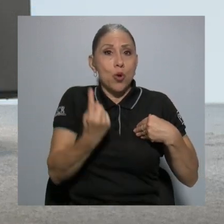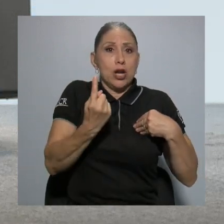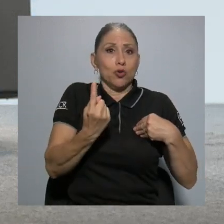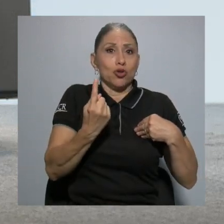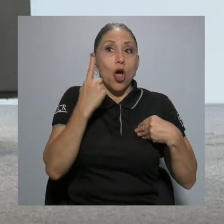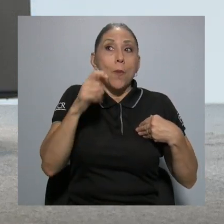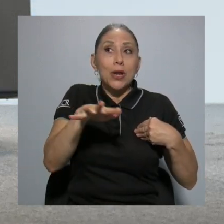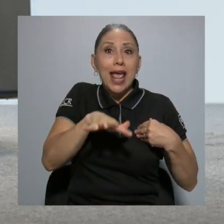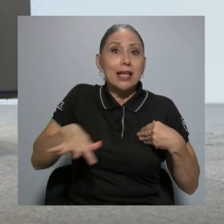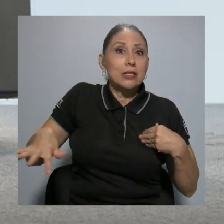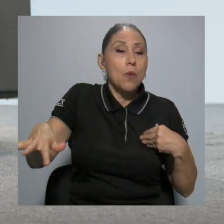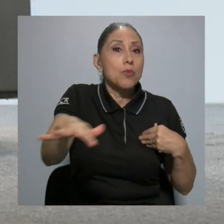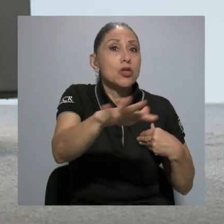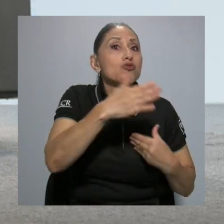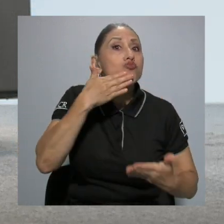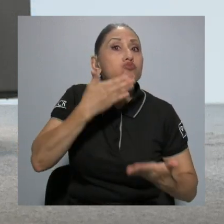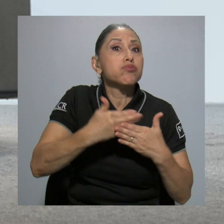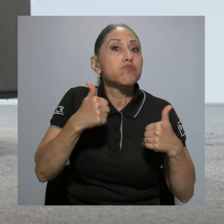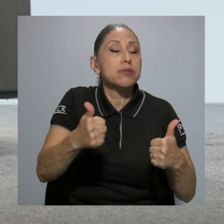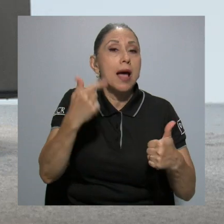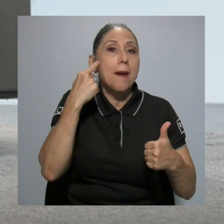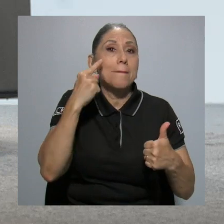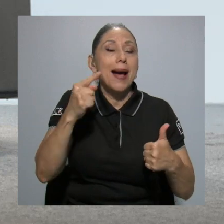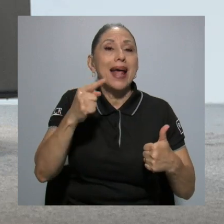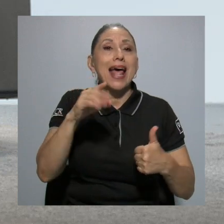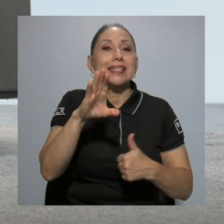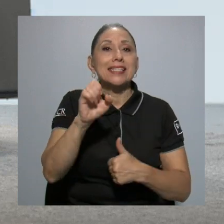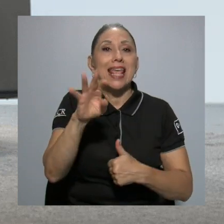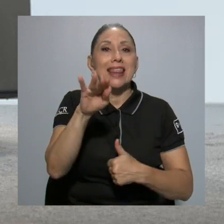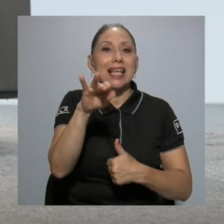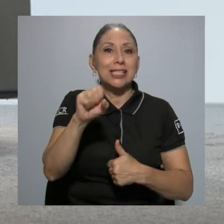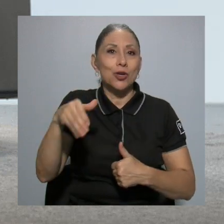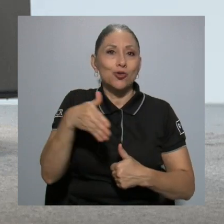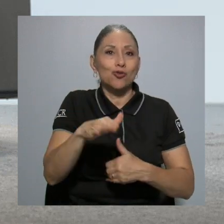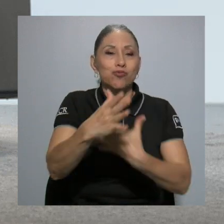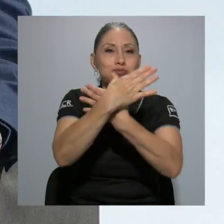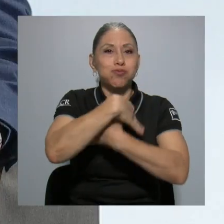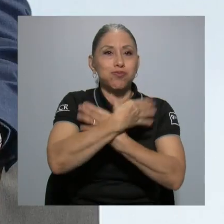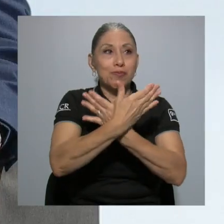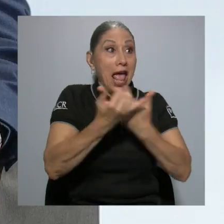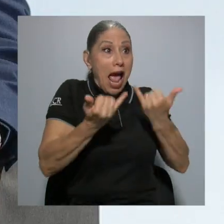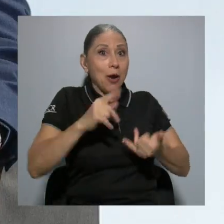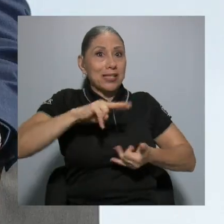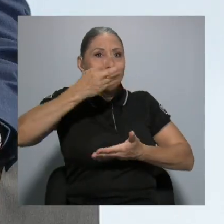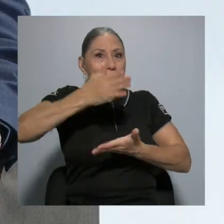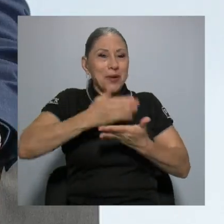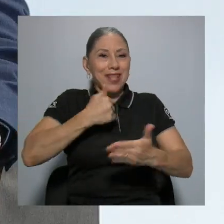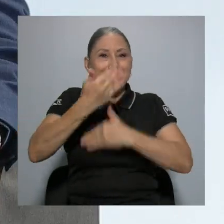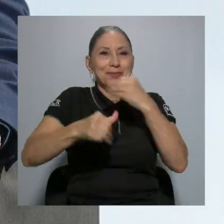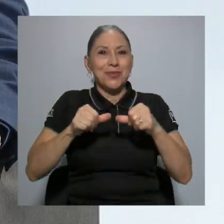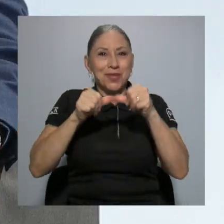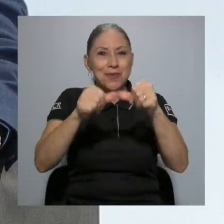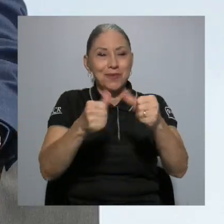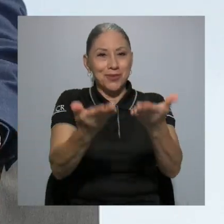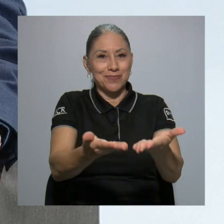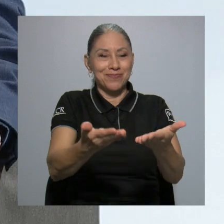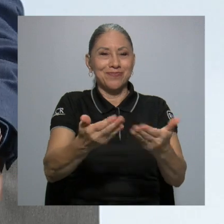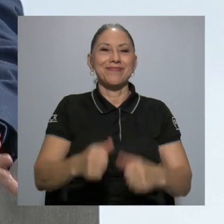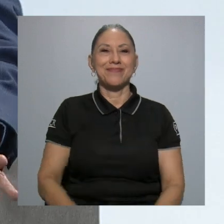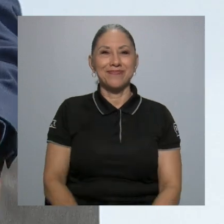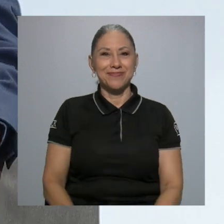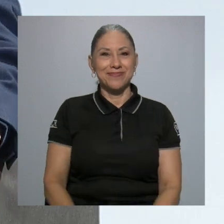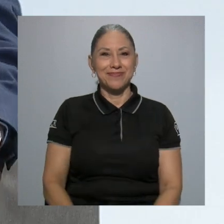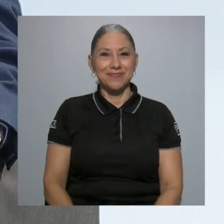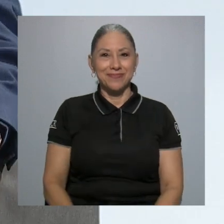unos ambientes propicios para los cetáceos de la época. Muy bien. Permíteme hacer una segunda pausa, don Mario, ya continuamos con esto.